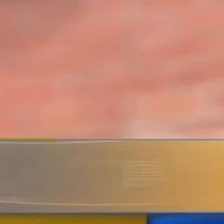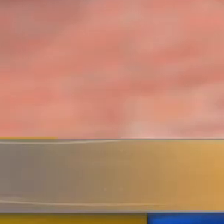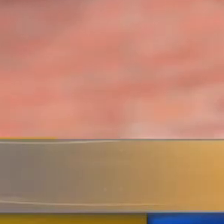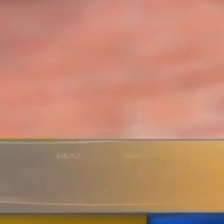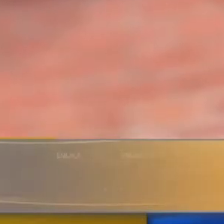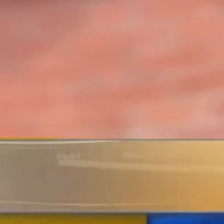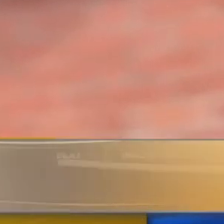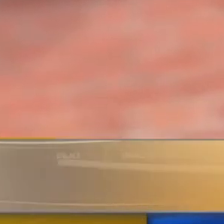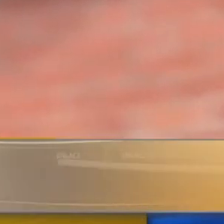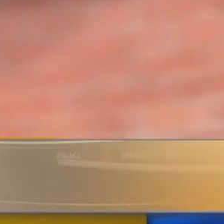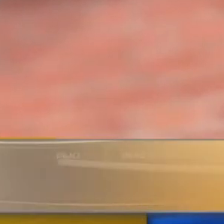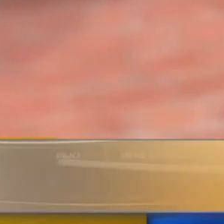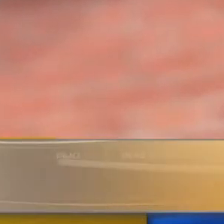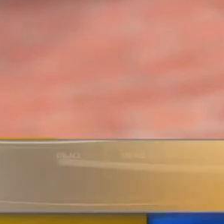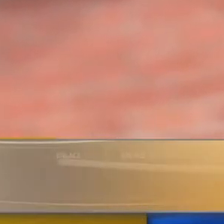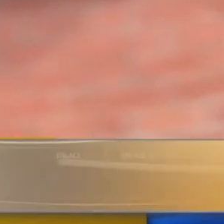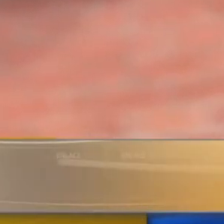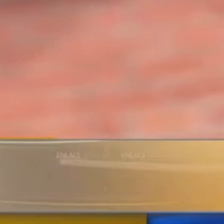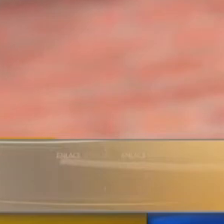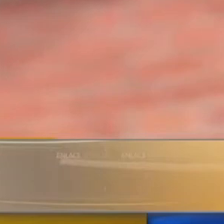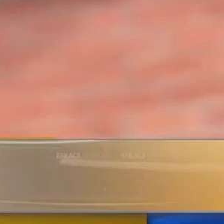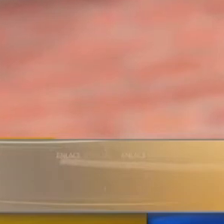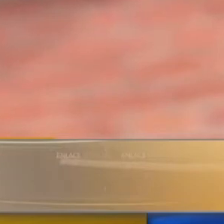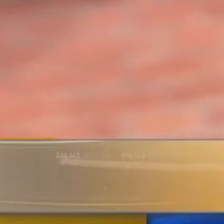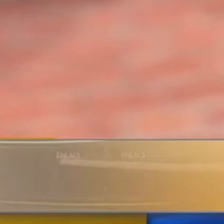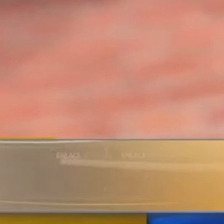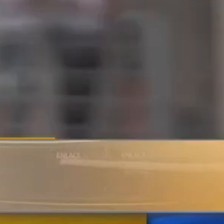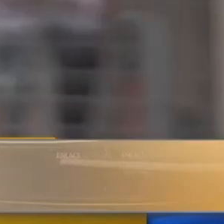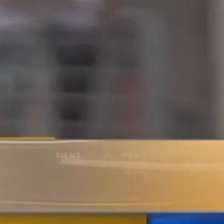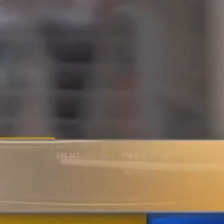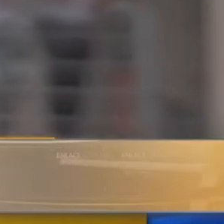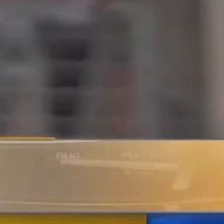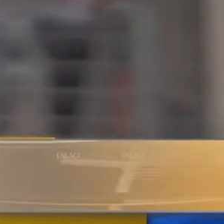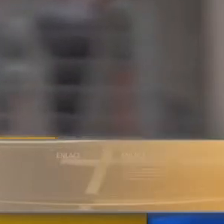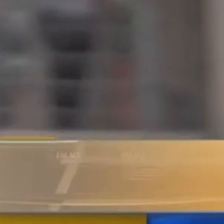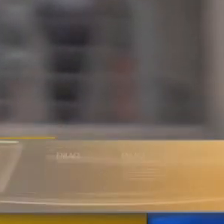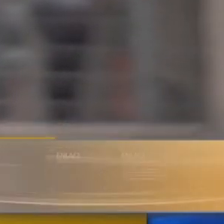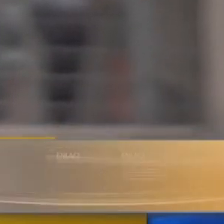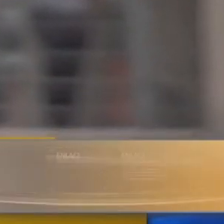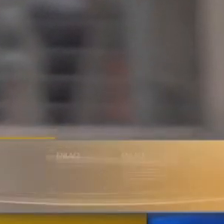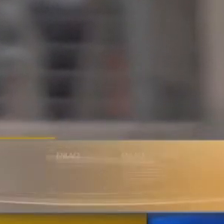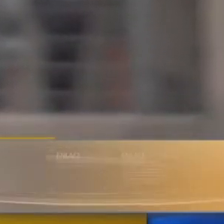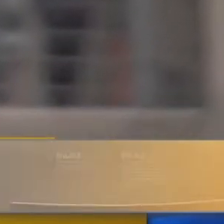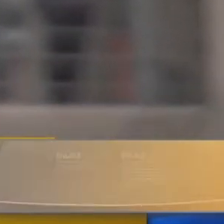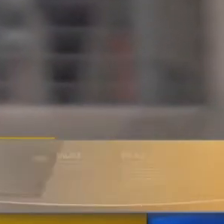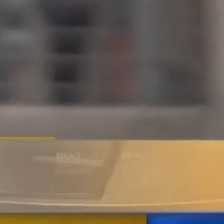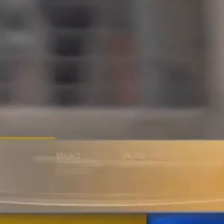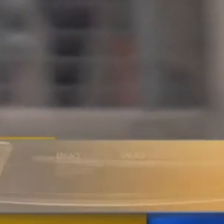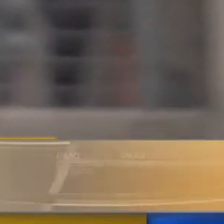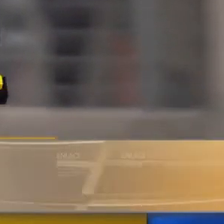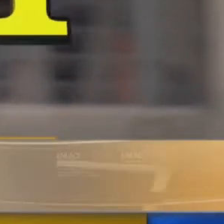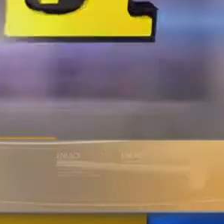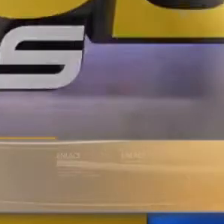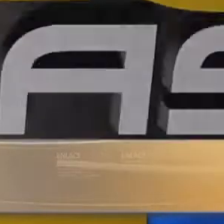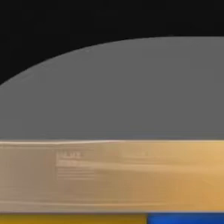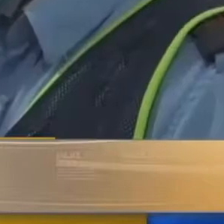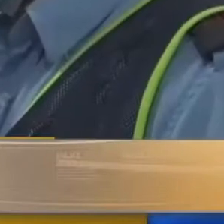en diferentes instituciones educativas del puerto petrolero. La funcionaria dijo que se tomarán correctivos a fin de que estos hechos no se sigan